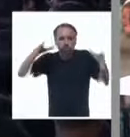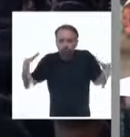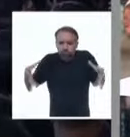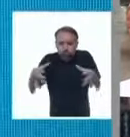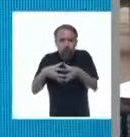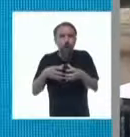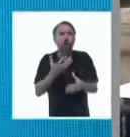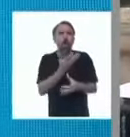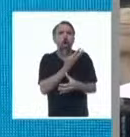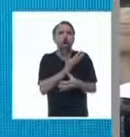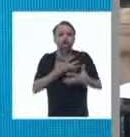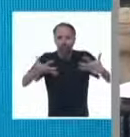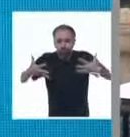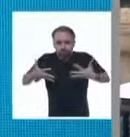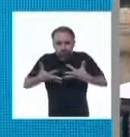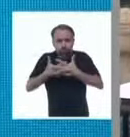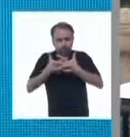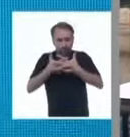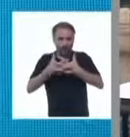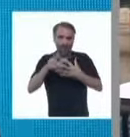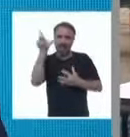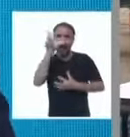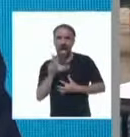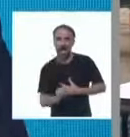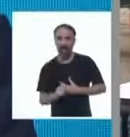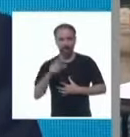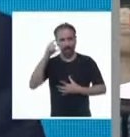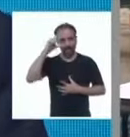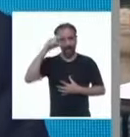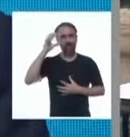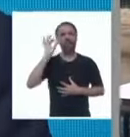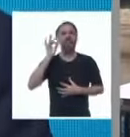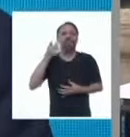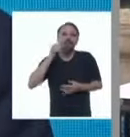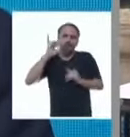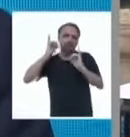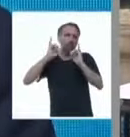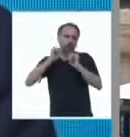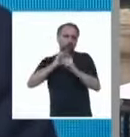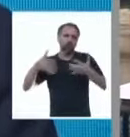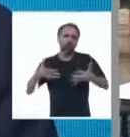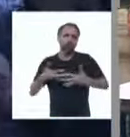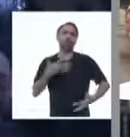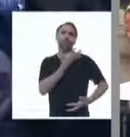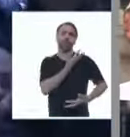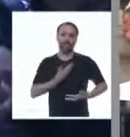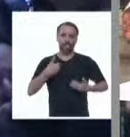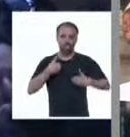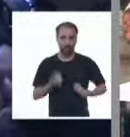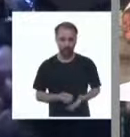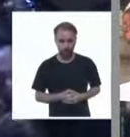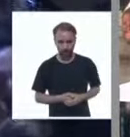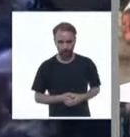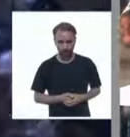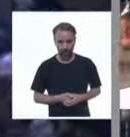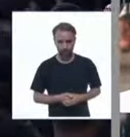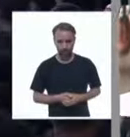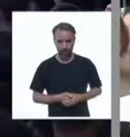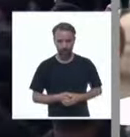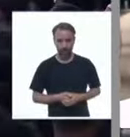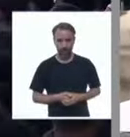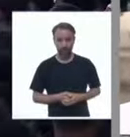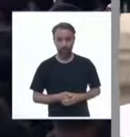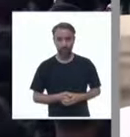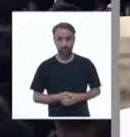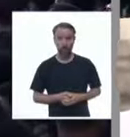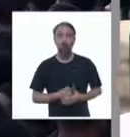138%, anual y del dólar a mil, se ocupa de militar el plan Platita y el plan del miedo. Estamos sin